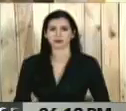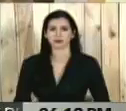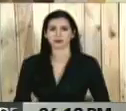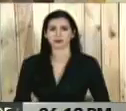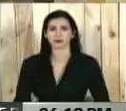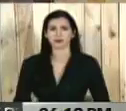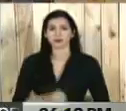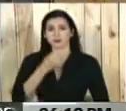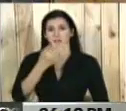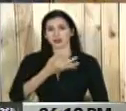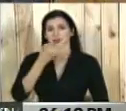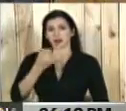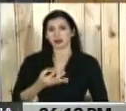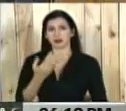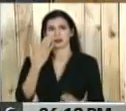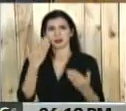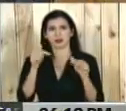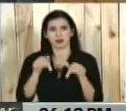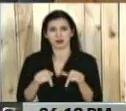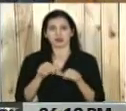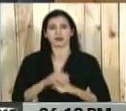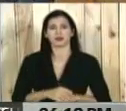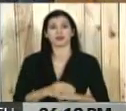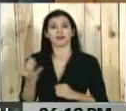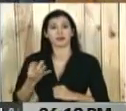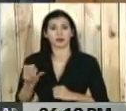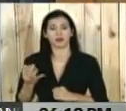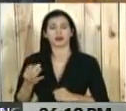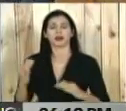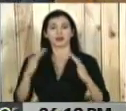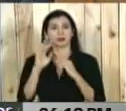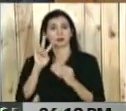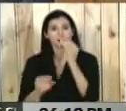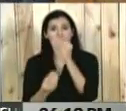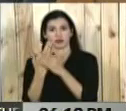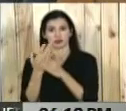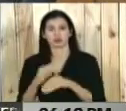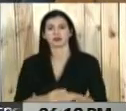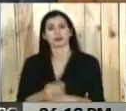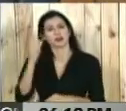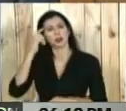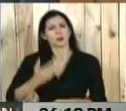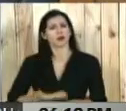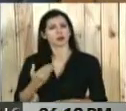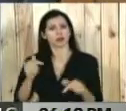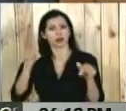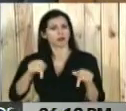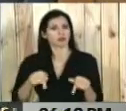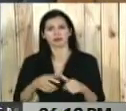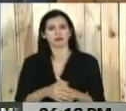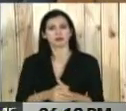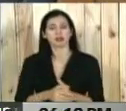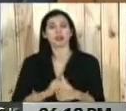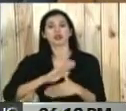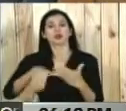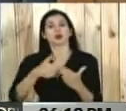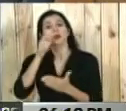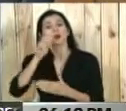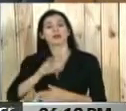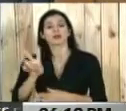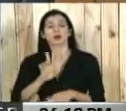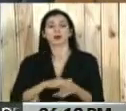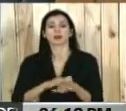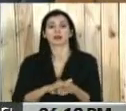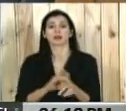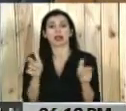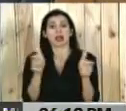Así es. Buenas tardes. Continuamos aquí transmitiendo en vivo directo desde el Palacio de Miraflores. Un día importante para todos los venezolanos, pues se han tenido